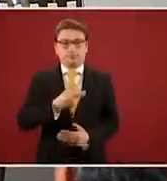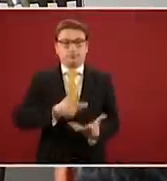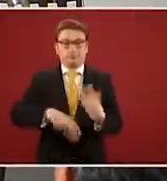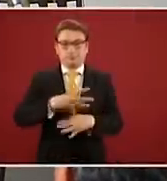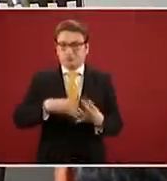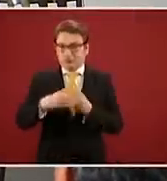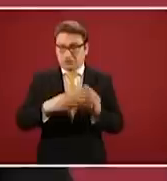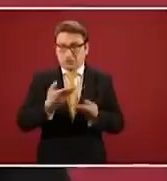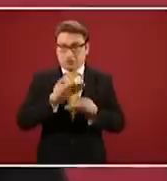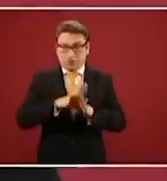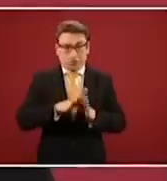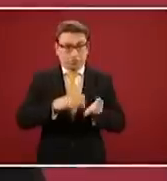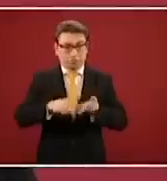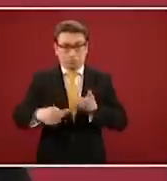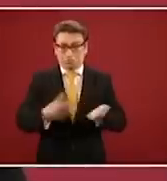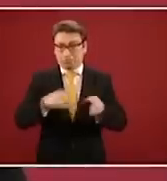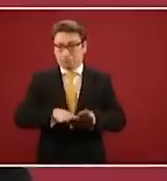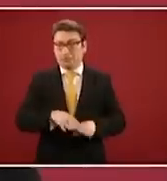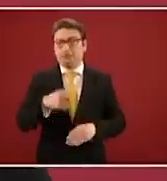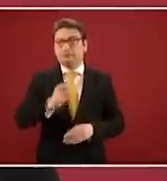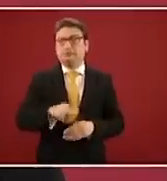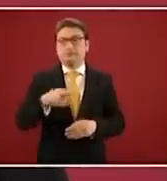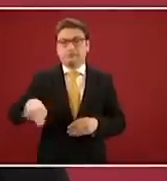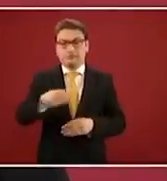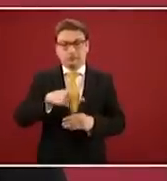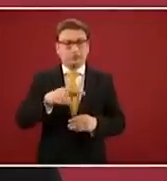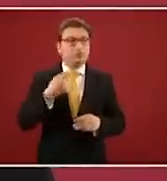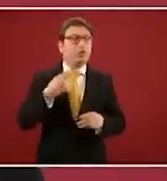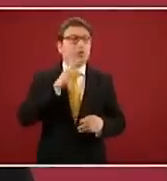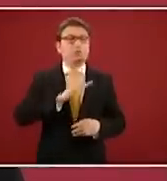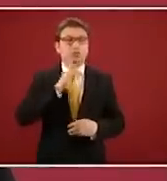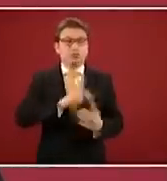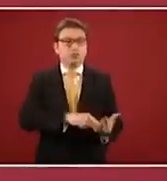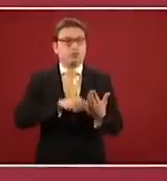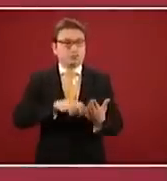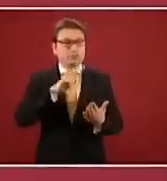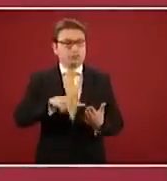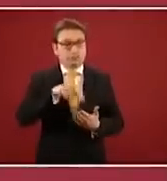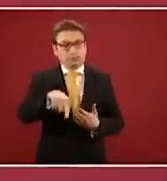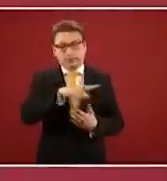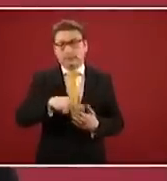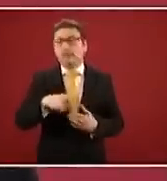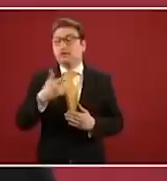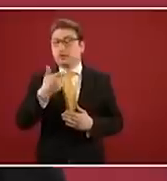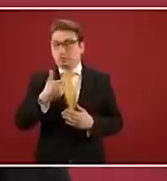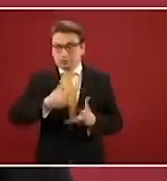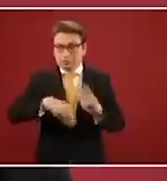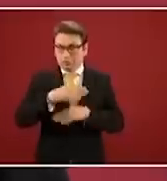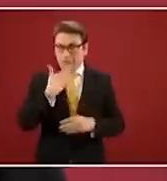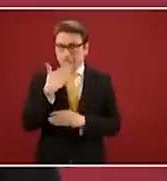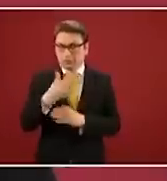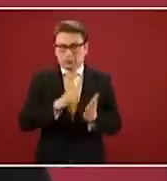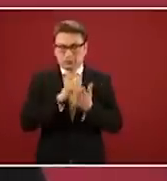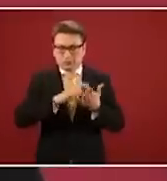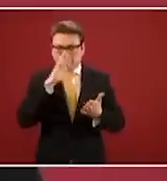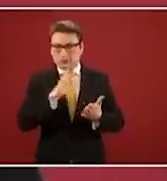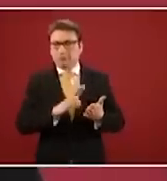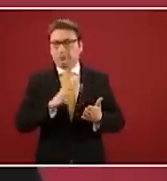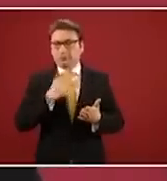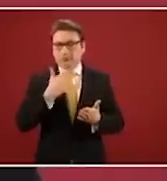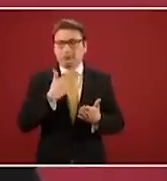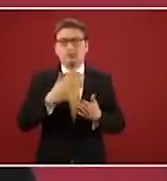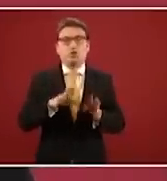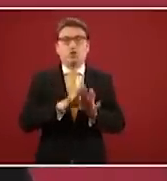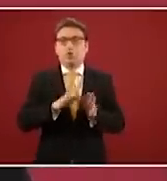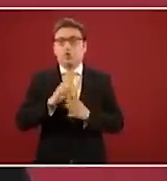de cuentas, es que se invierte la carga de la prueba y quien tiene que probar que los bienes fueron adquiridos de forma lícita, como es en enriquecimiento ilícito,